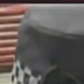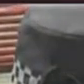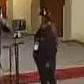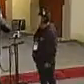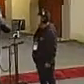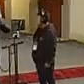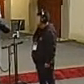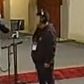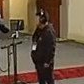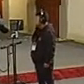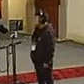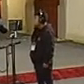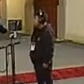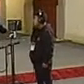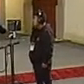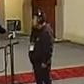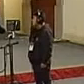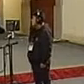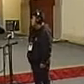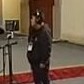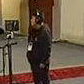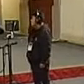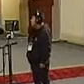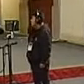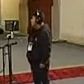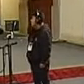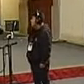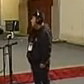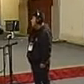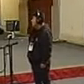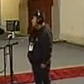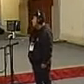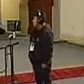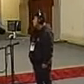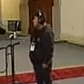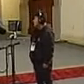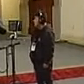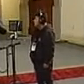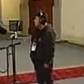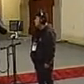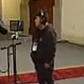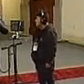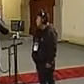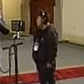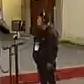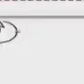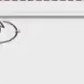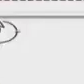Ahí está.